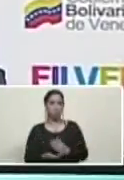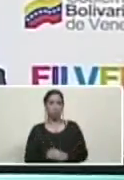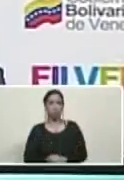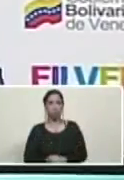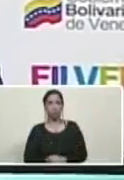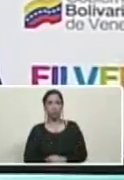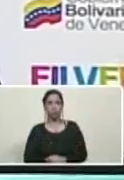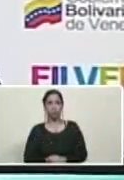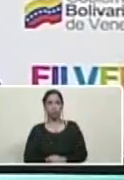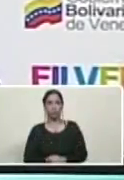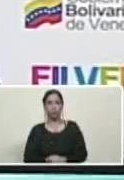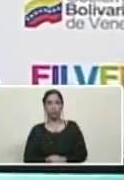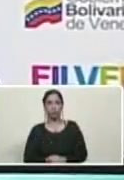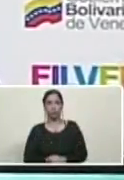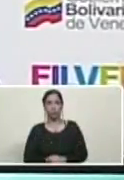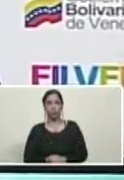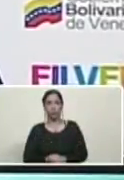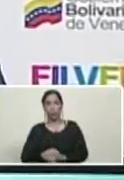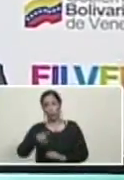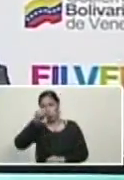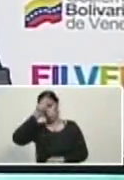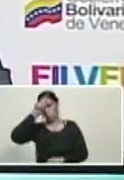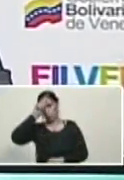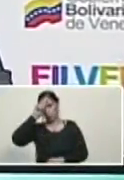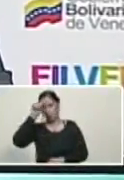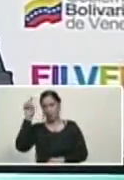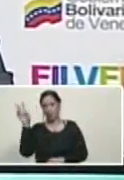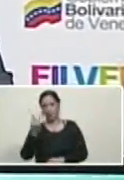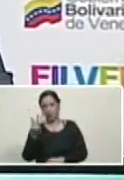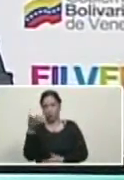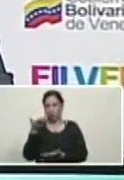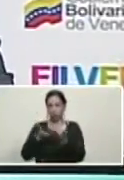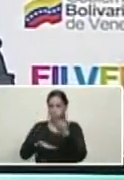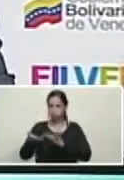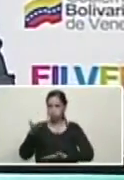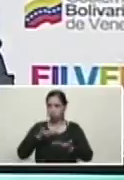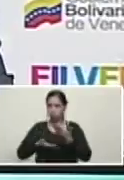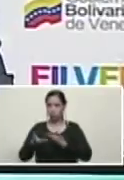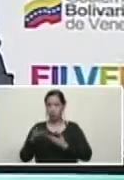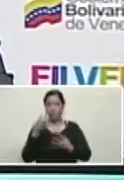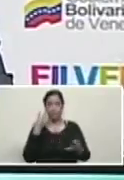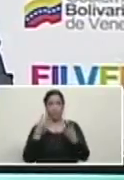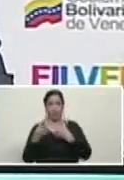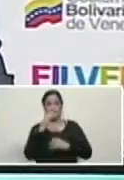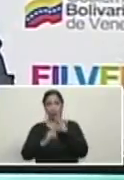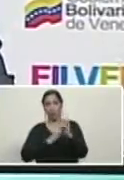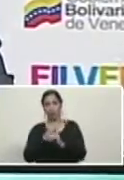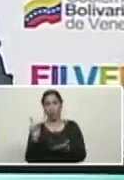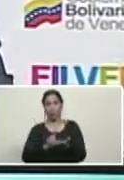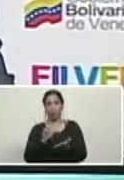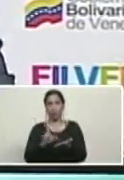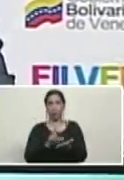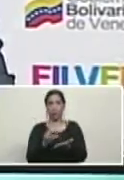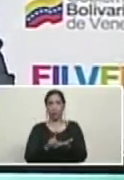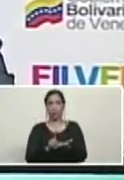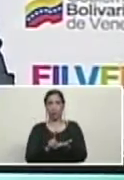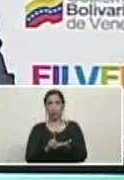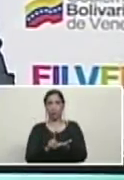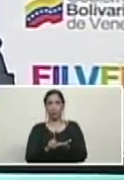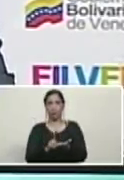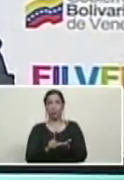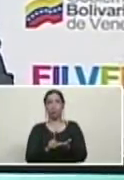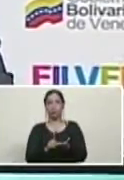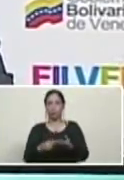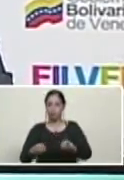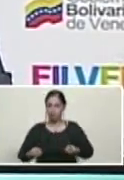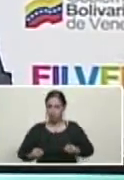opción humanista, se da entre Turquía y Venezuela. Y esta Feria Internacional del Libro es expresión